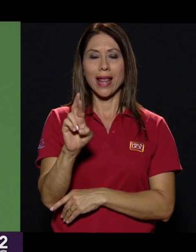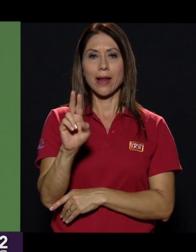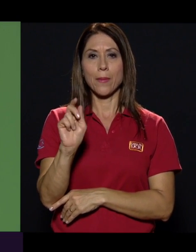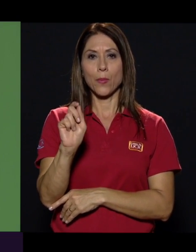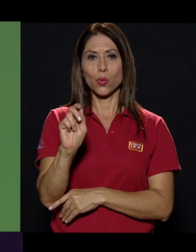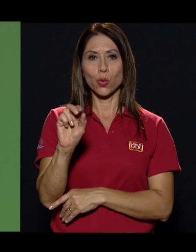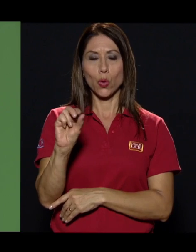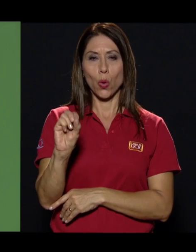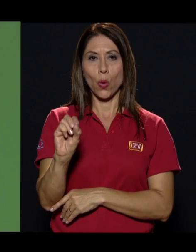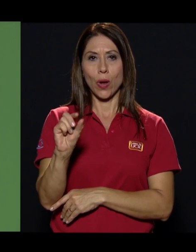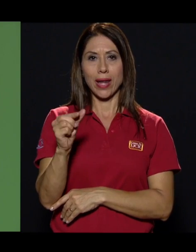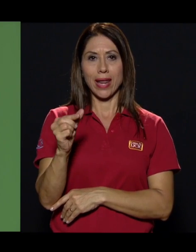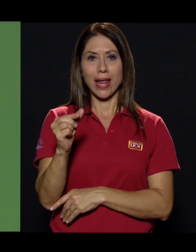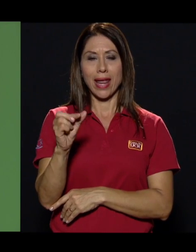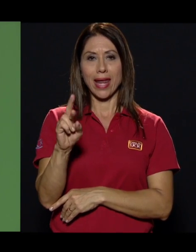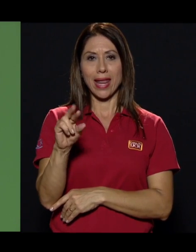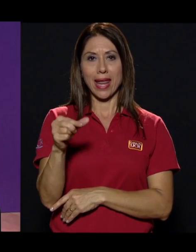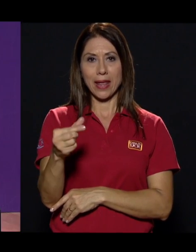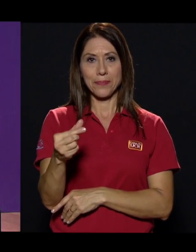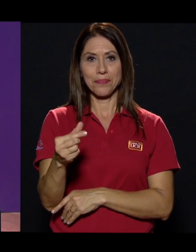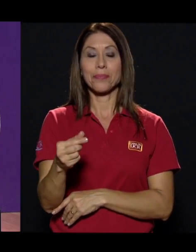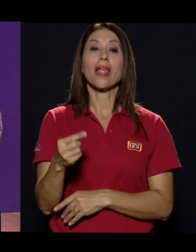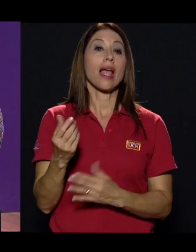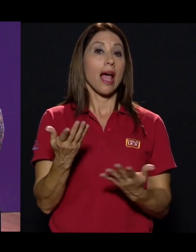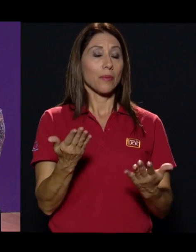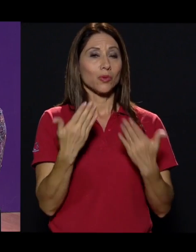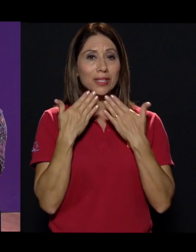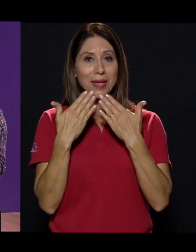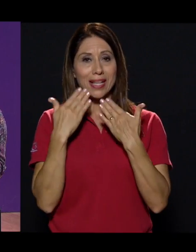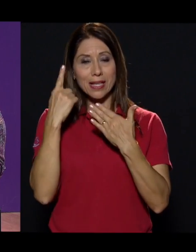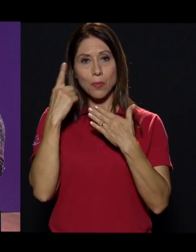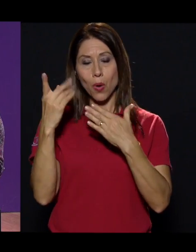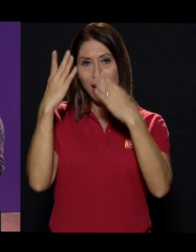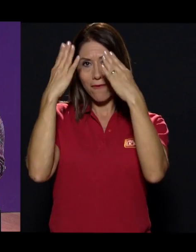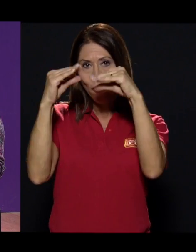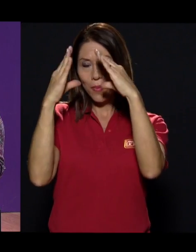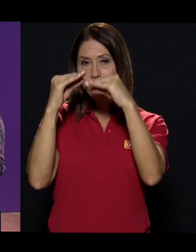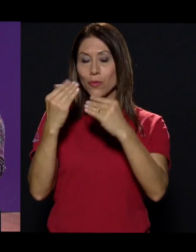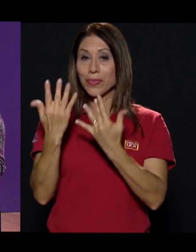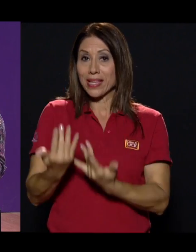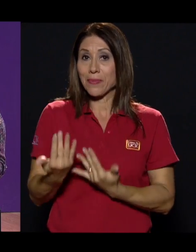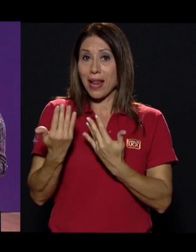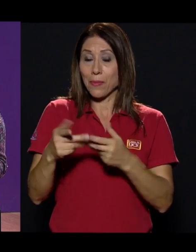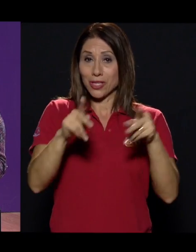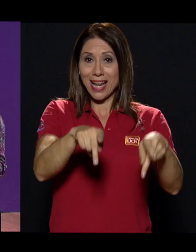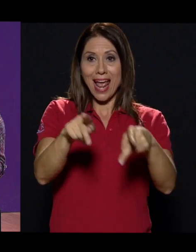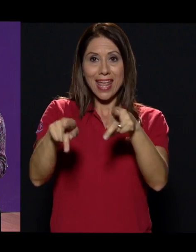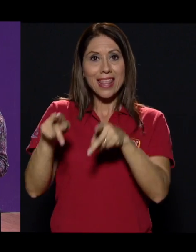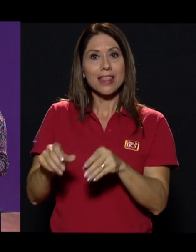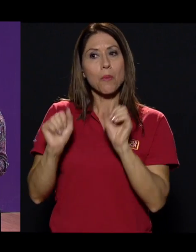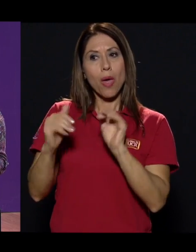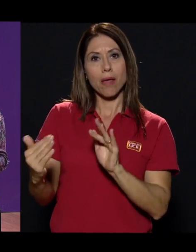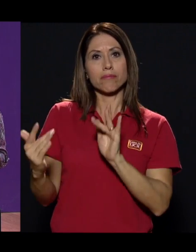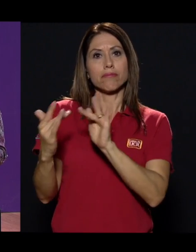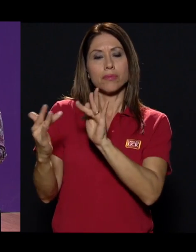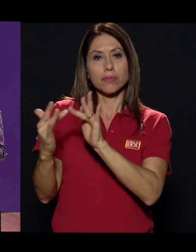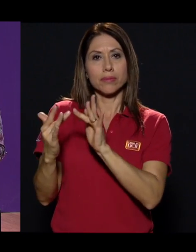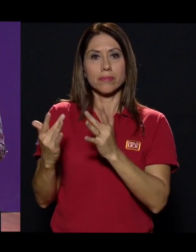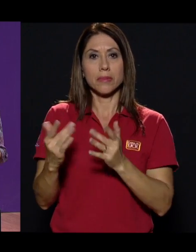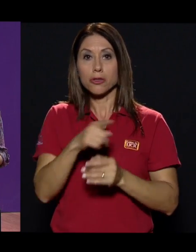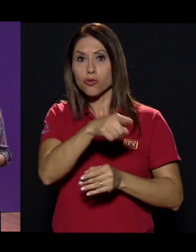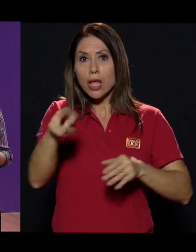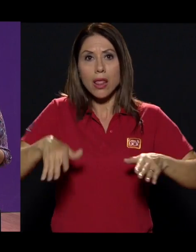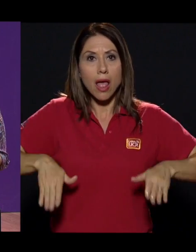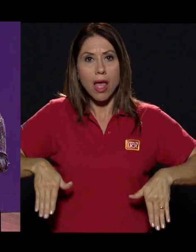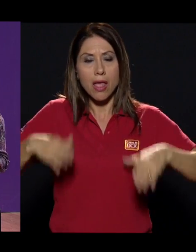caballestero@ditsucr.org, ¿verdad? Exactamente. Pues muchísimas gracias, Carla, por esta información. Esperamos que de verdad la gente se acerque y pues, ¿verdad? Si